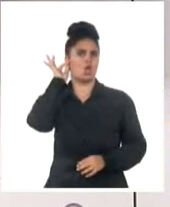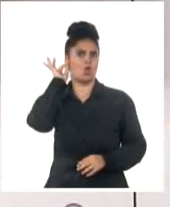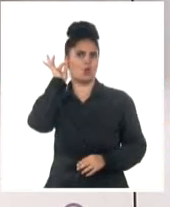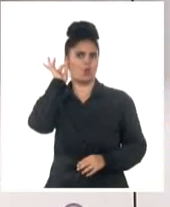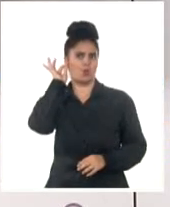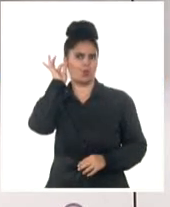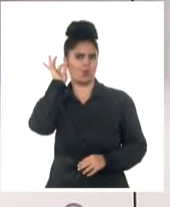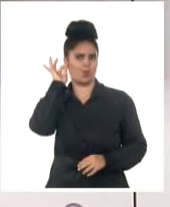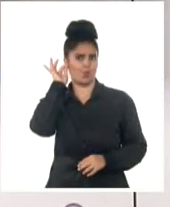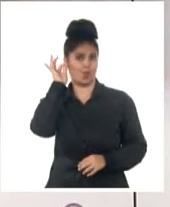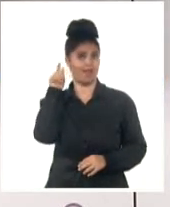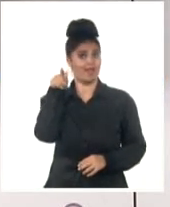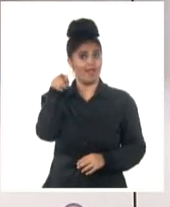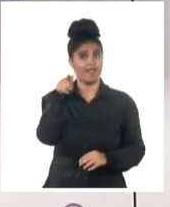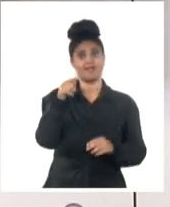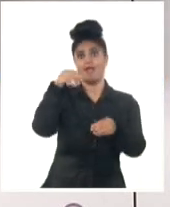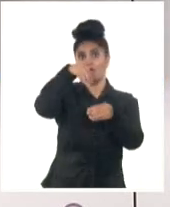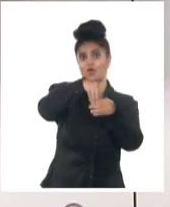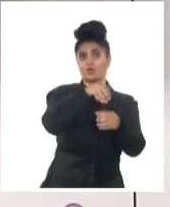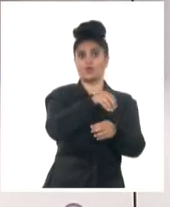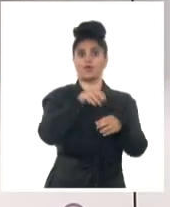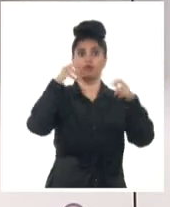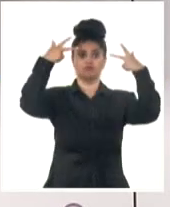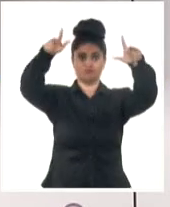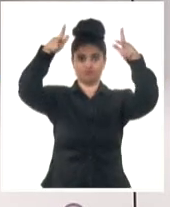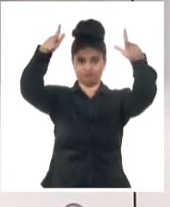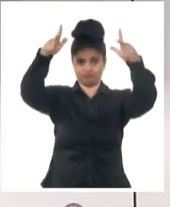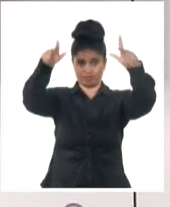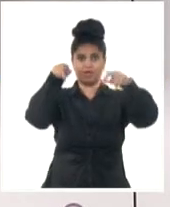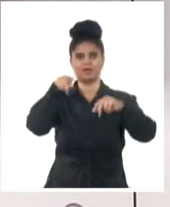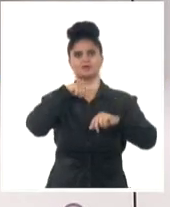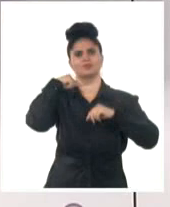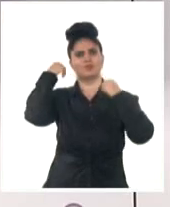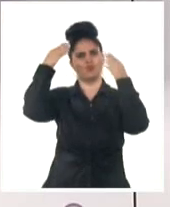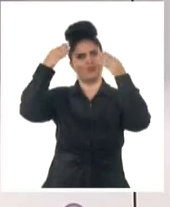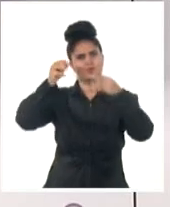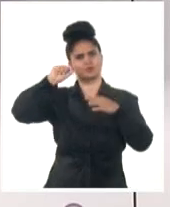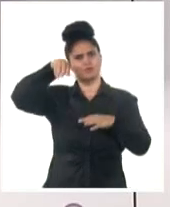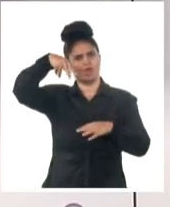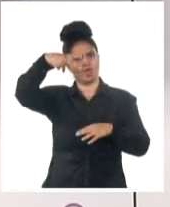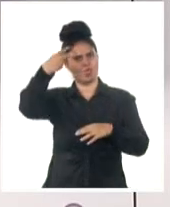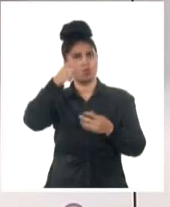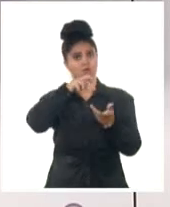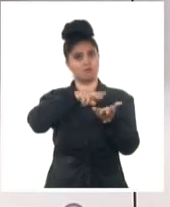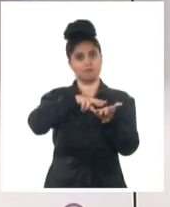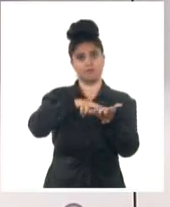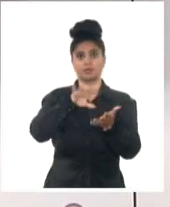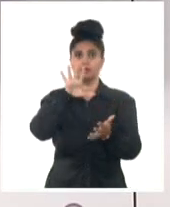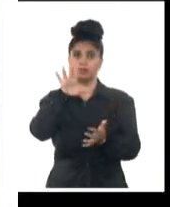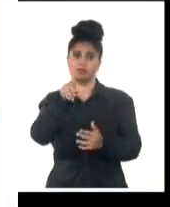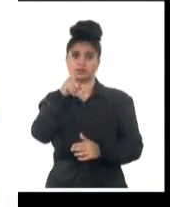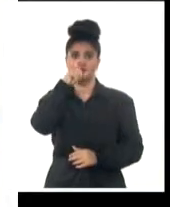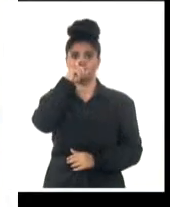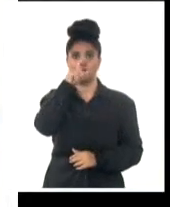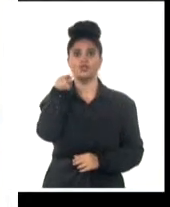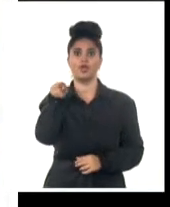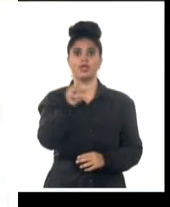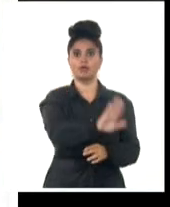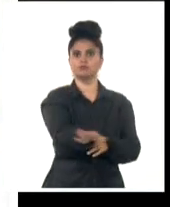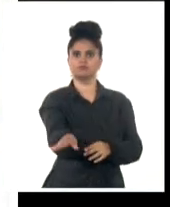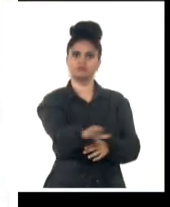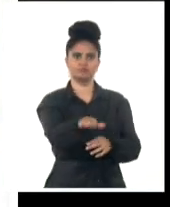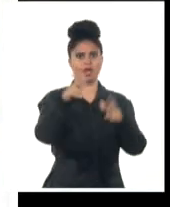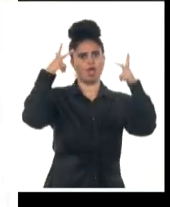espectaculares morenas del Caribe. En la madrugada de este martes pasó a la eternidad a los 51 años, una de las pasadoras del equipo cubano de